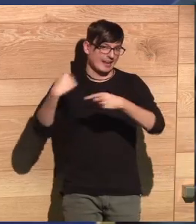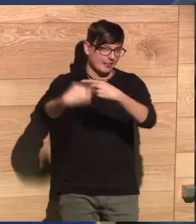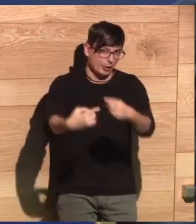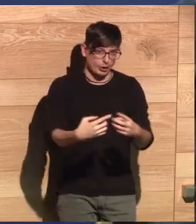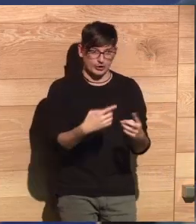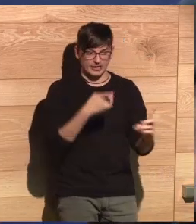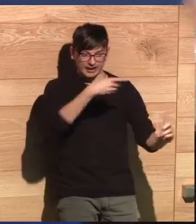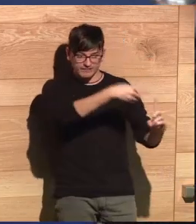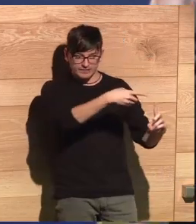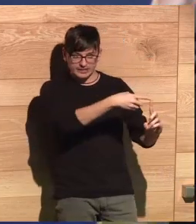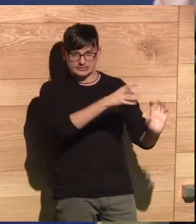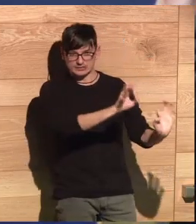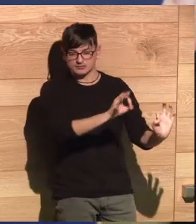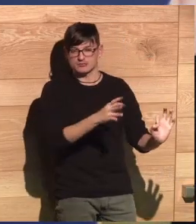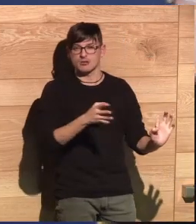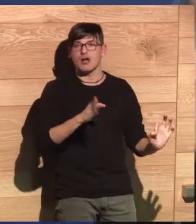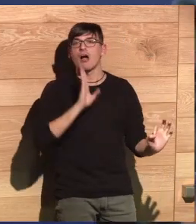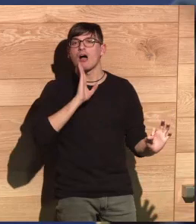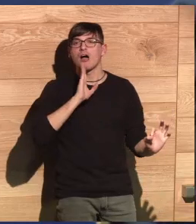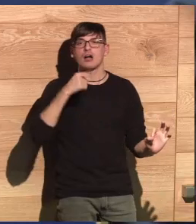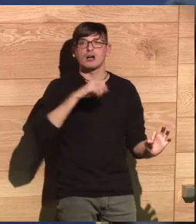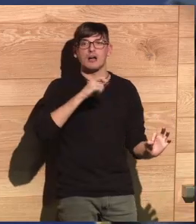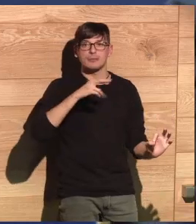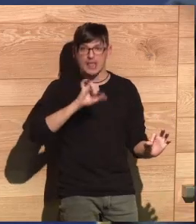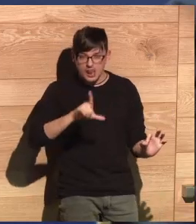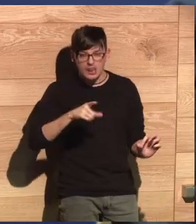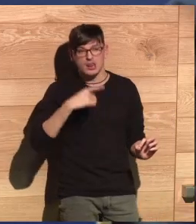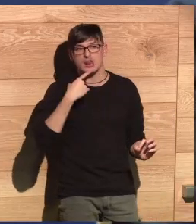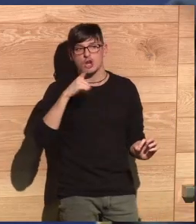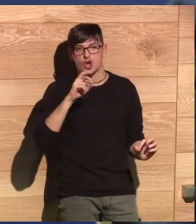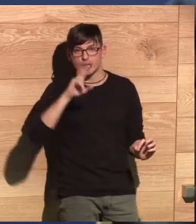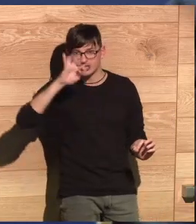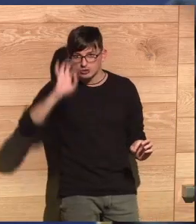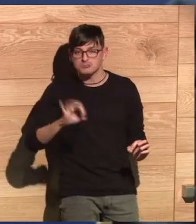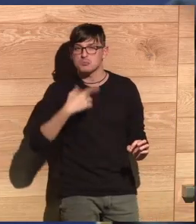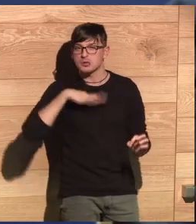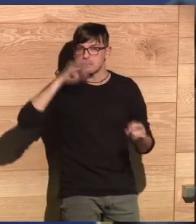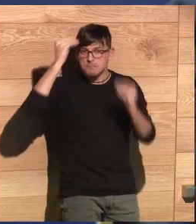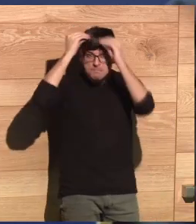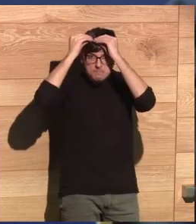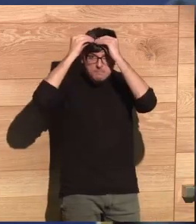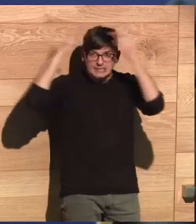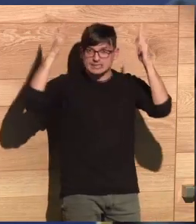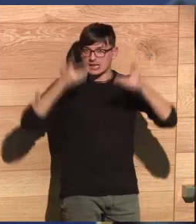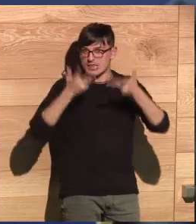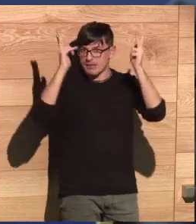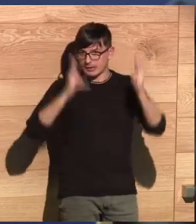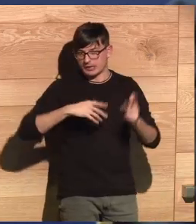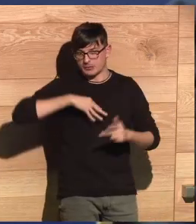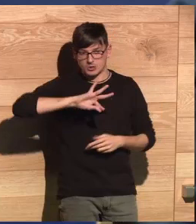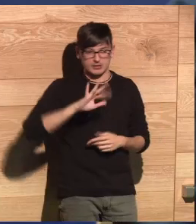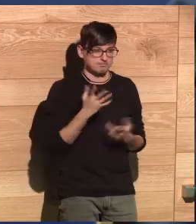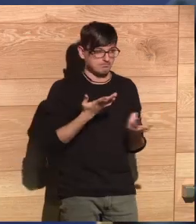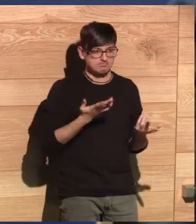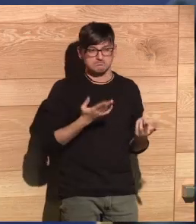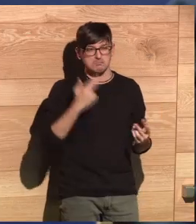como antes decía Raquel, como decía Loreto, puede pensar libremente, puede soñar con hacer muchas cosas, tampoco tiene que